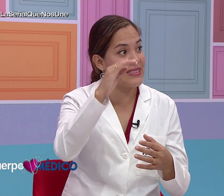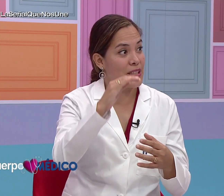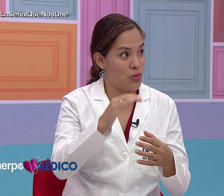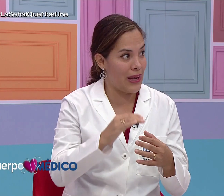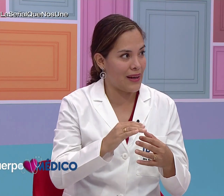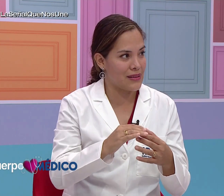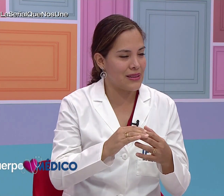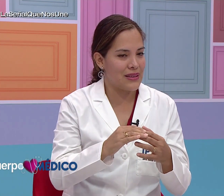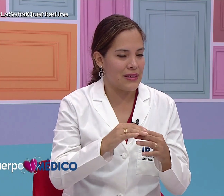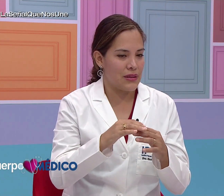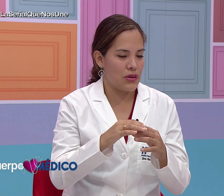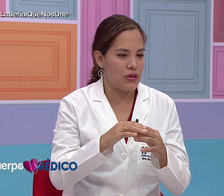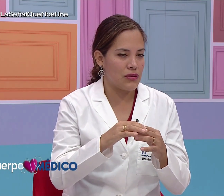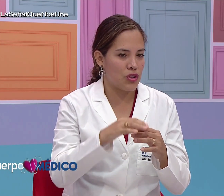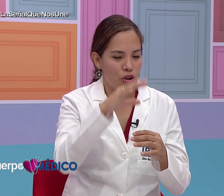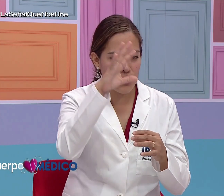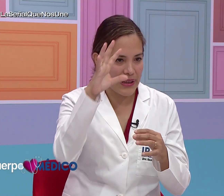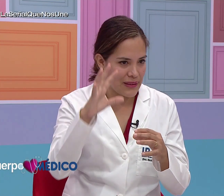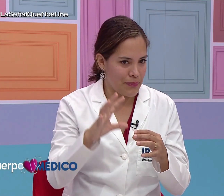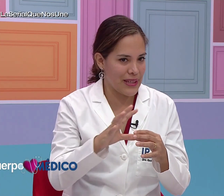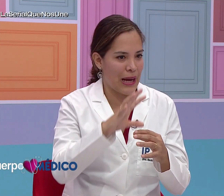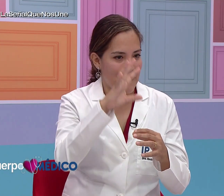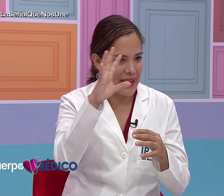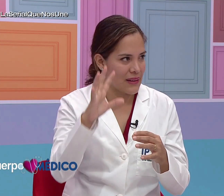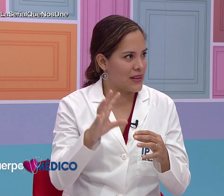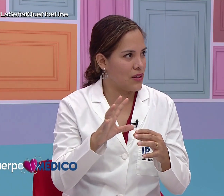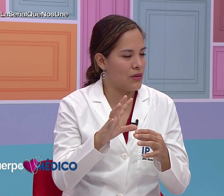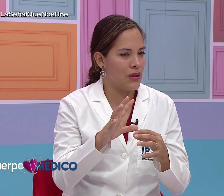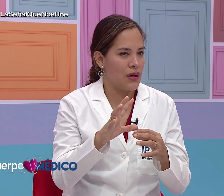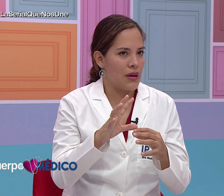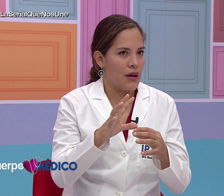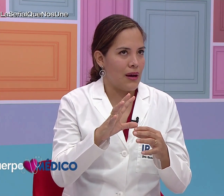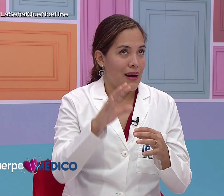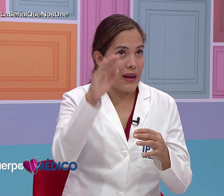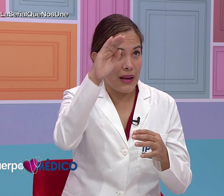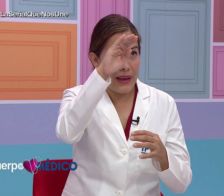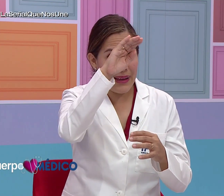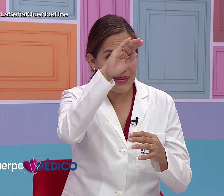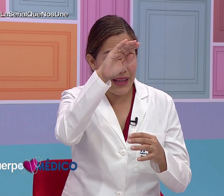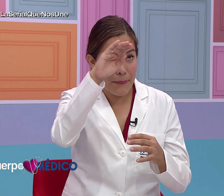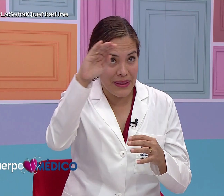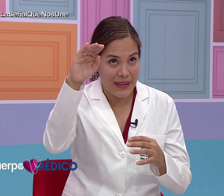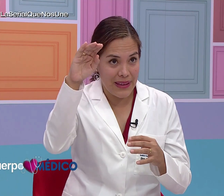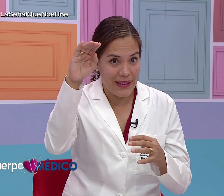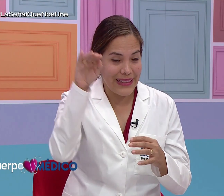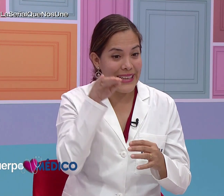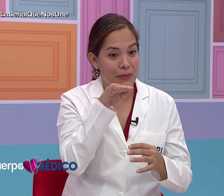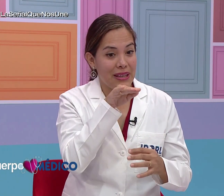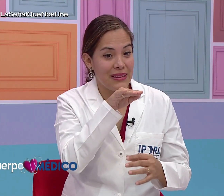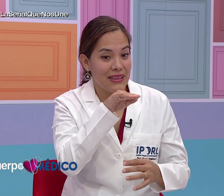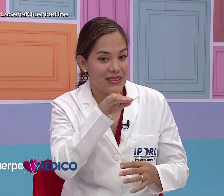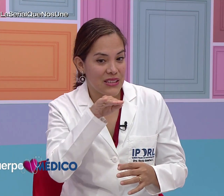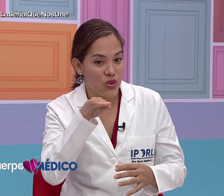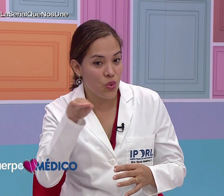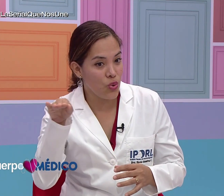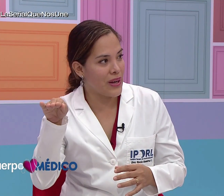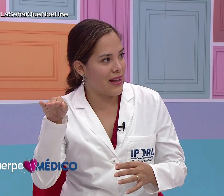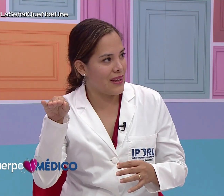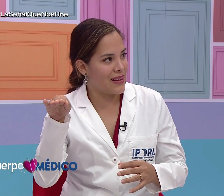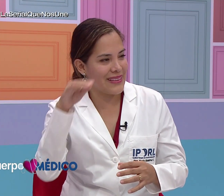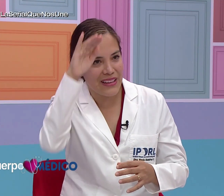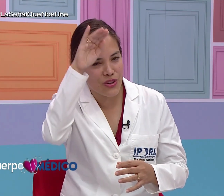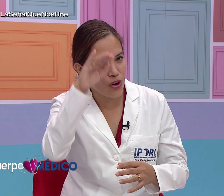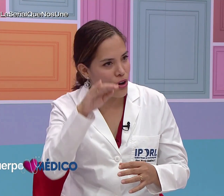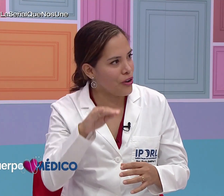síndrome vestibular, ¿no? Todo lo que implica vértigo, está Meynier y la laberintitis es